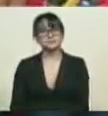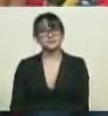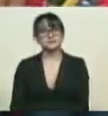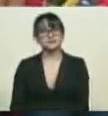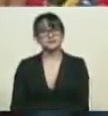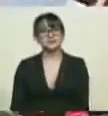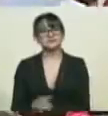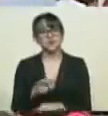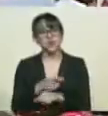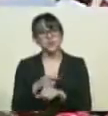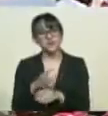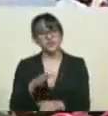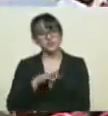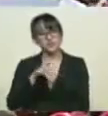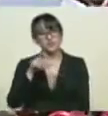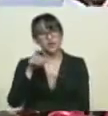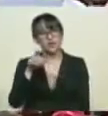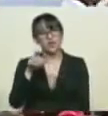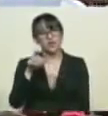Gobernador Víctor Clark, por favor.